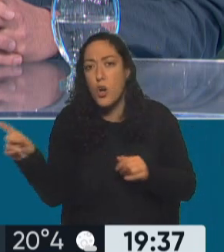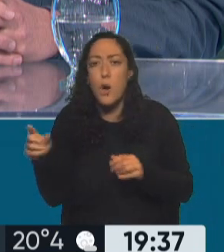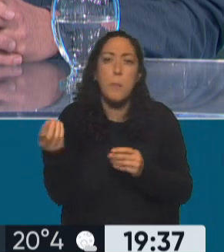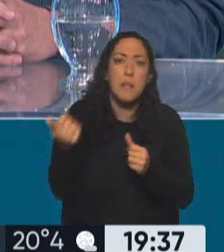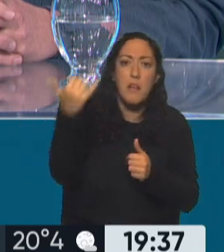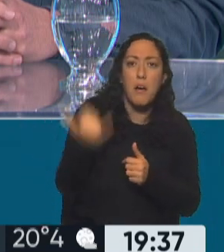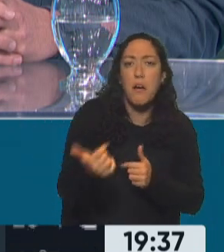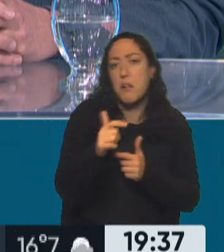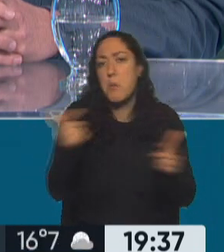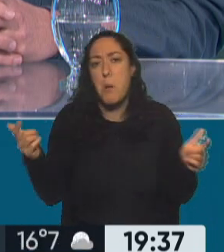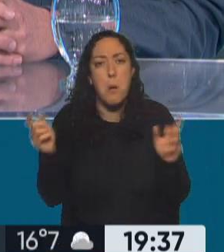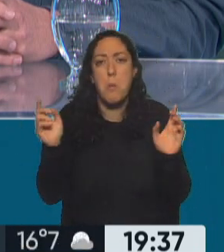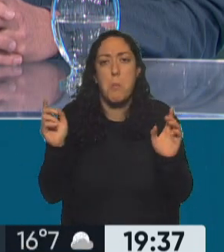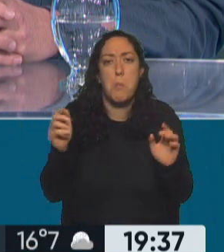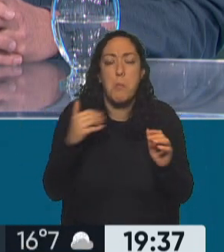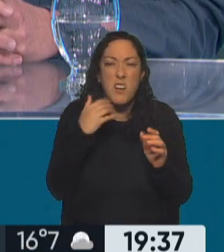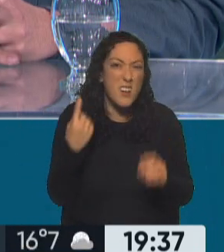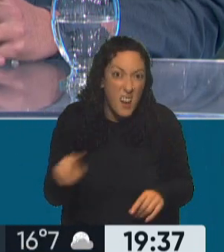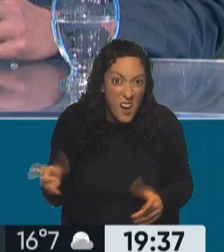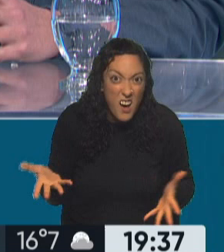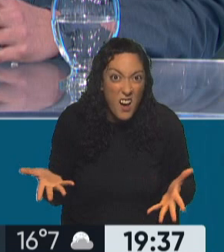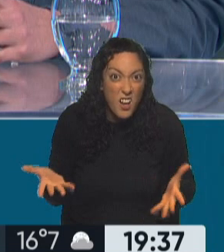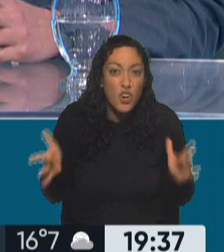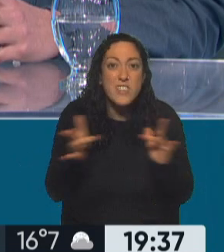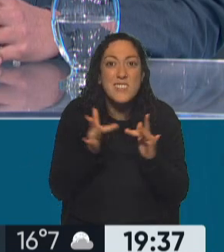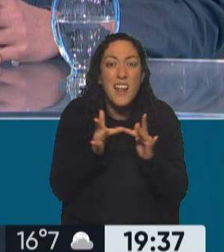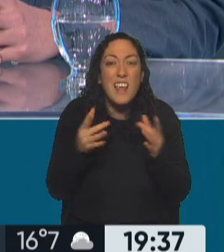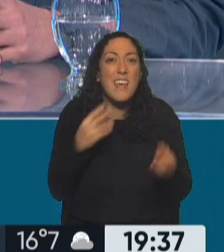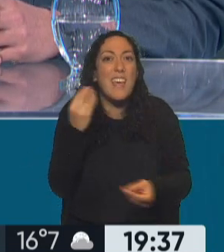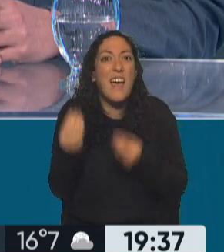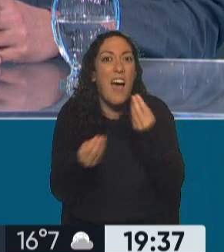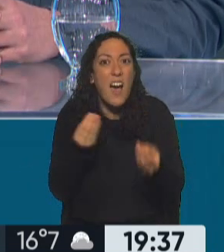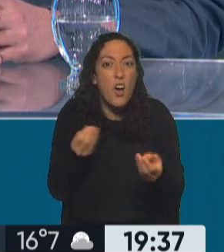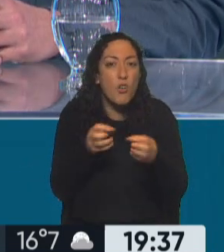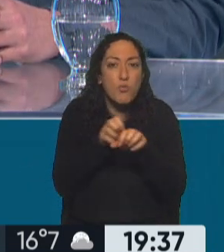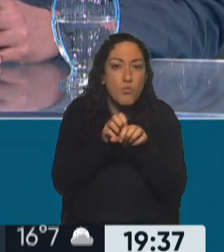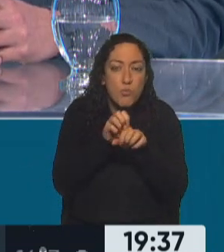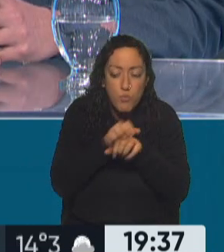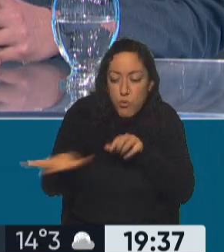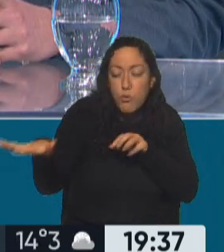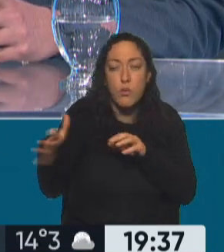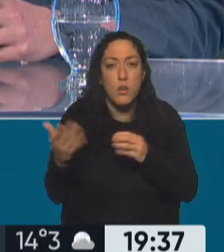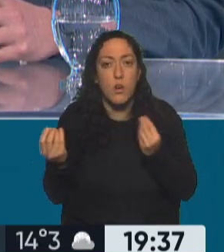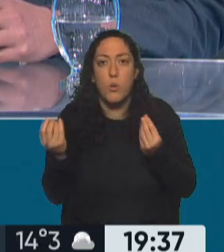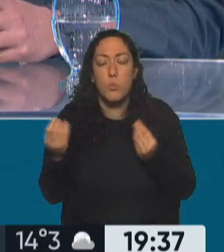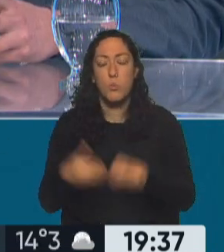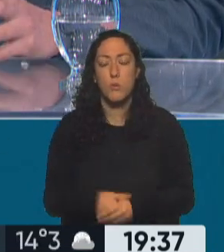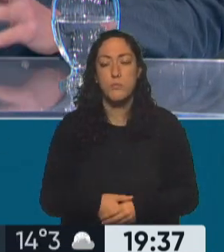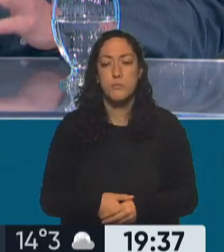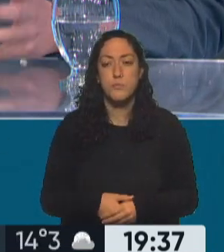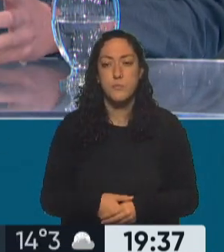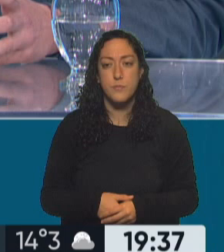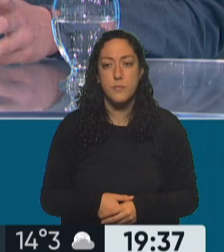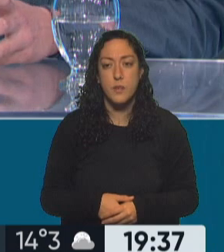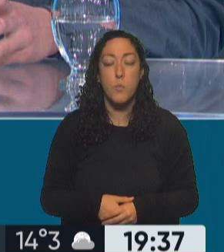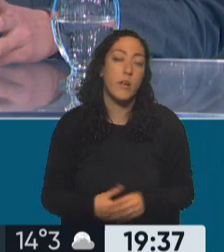tiene... Es raro. ¿Qué hago con Internet A ver, y esa penetración? Ahí hay dos cosas. Lo primero es hablar